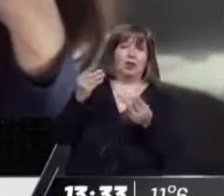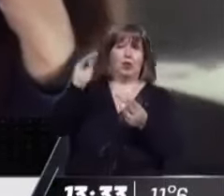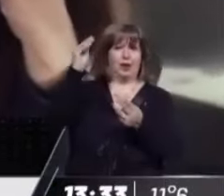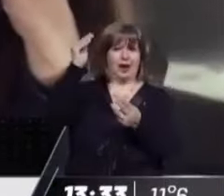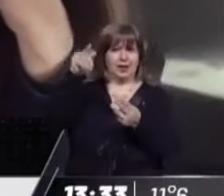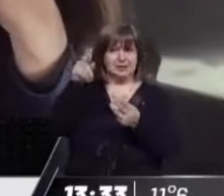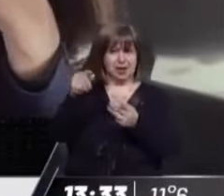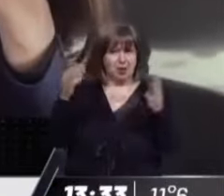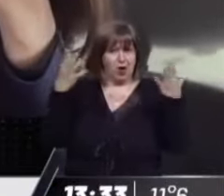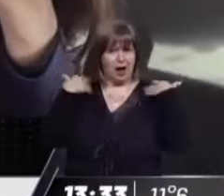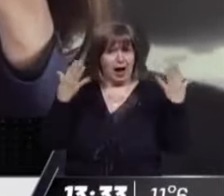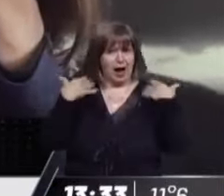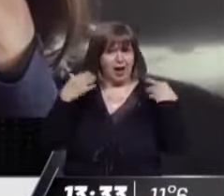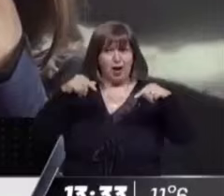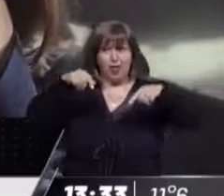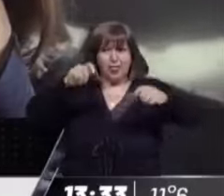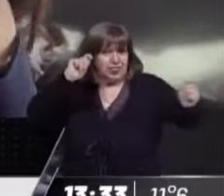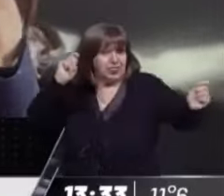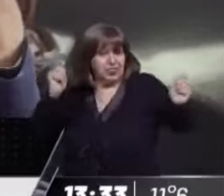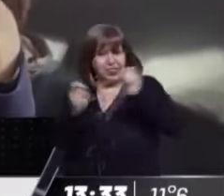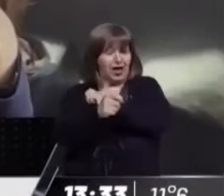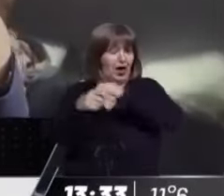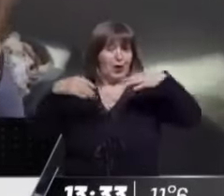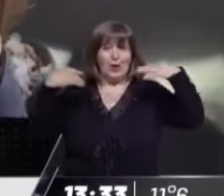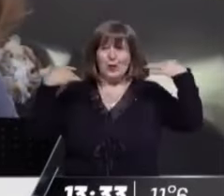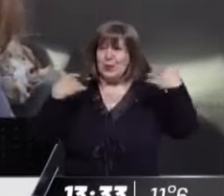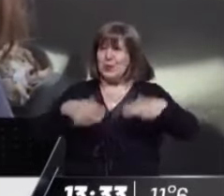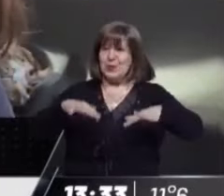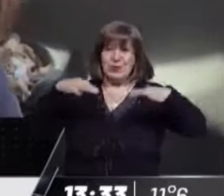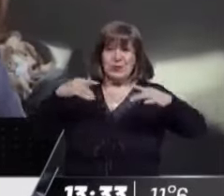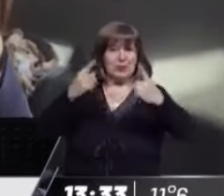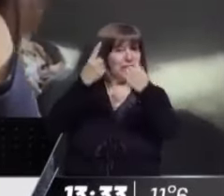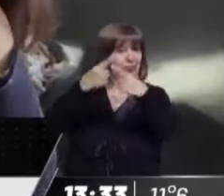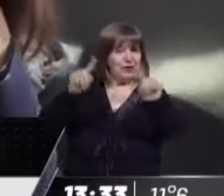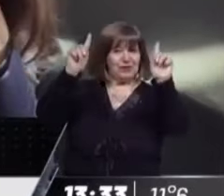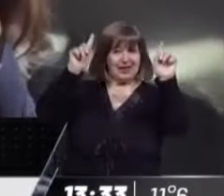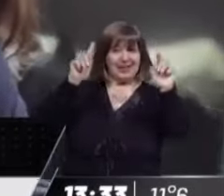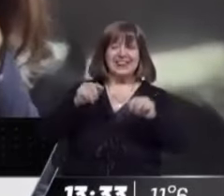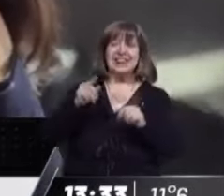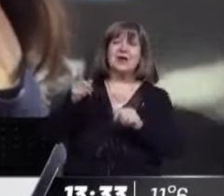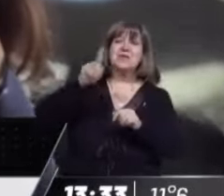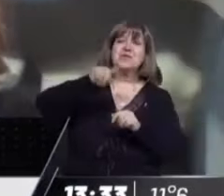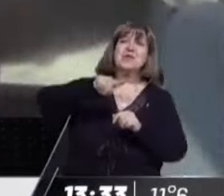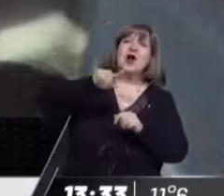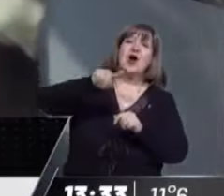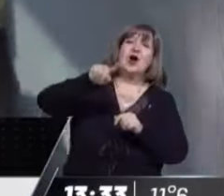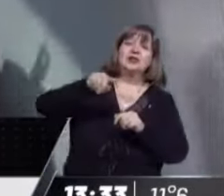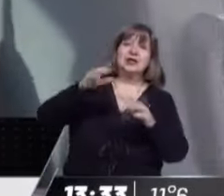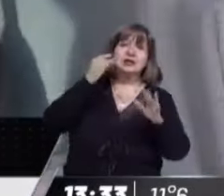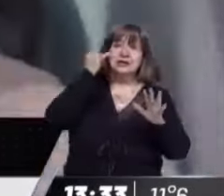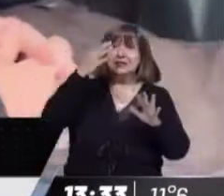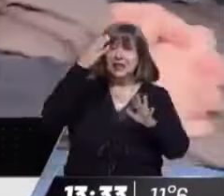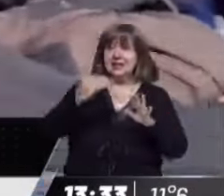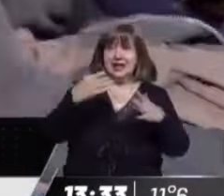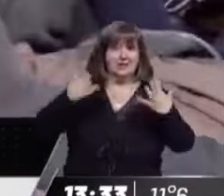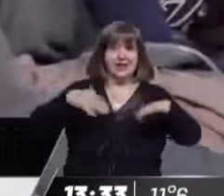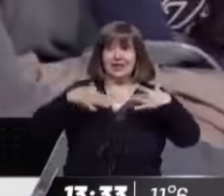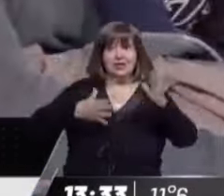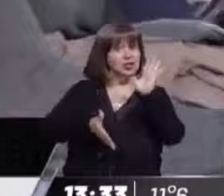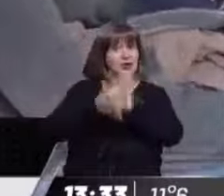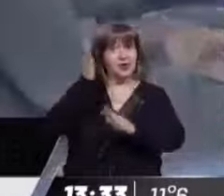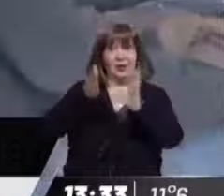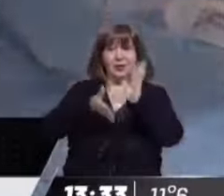ver donde vivís con esto es otra cosa completamente di vamos nos vamos habilitaron chao suerte